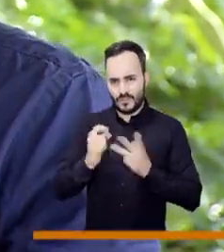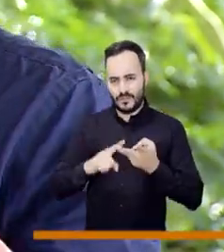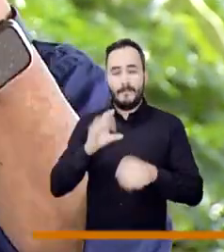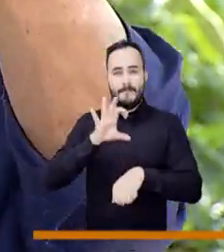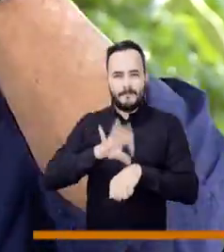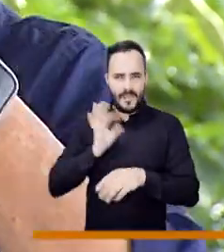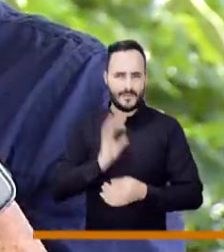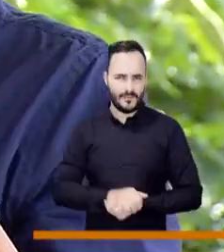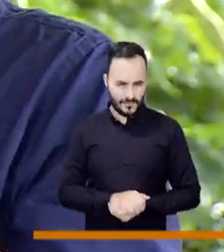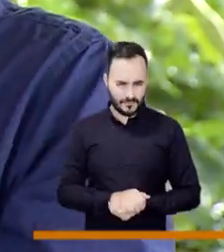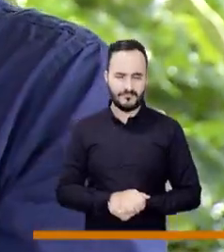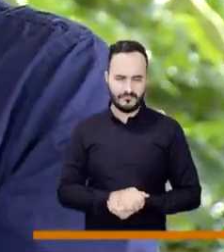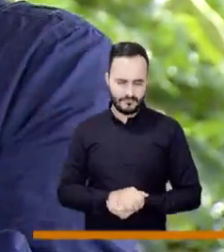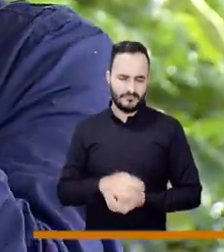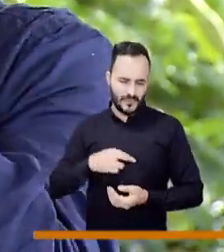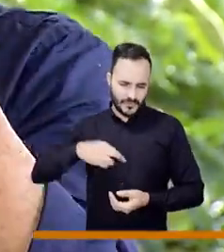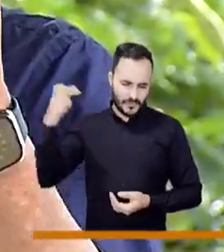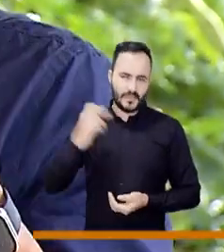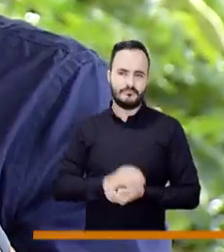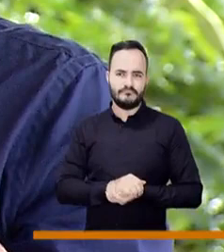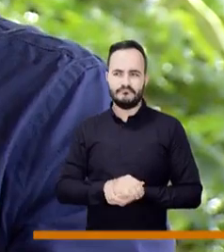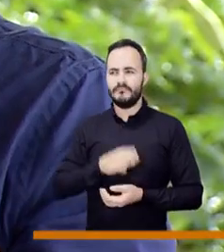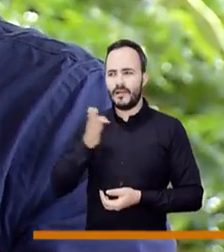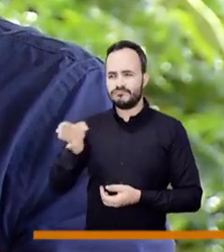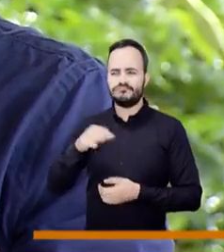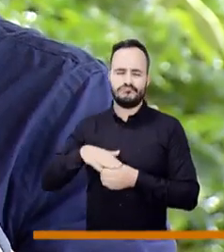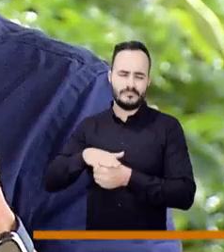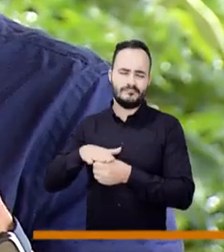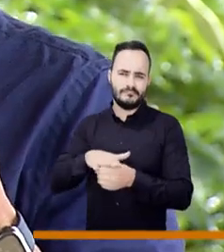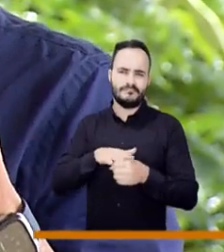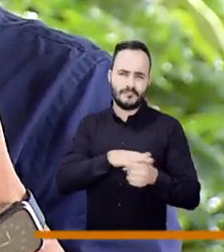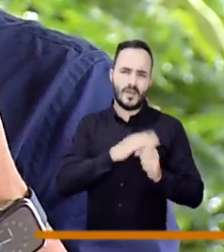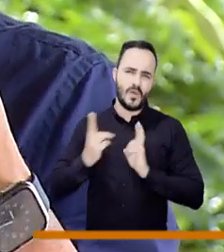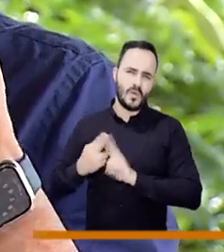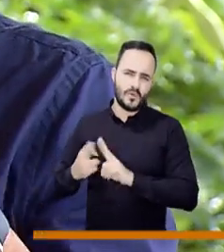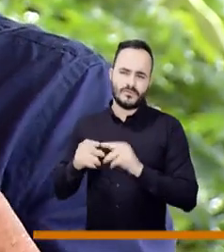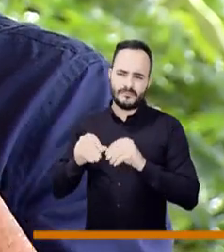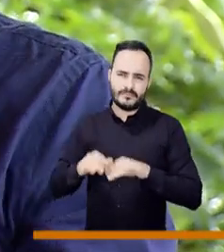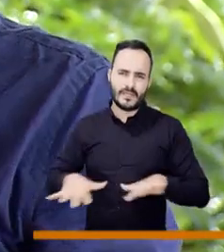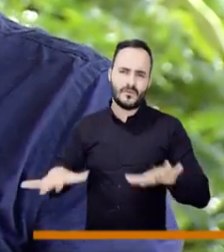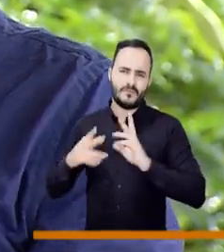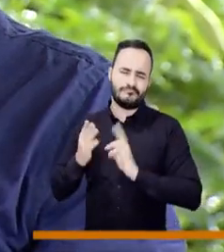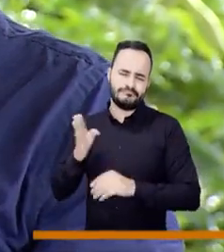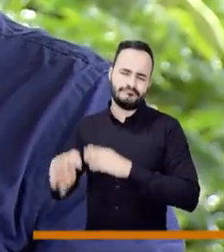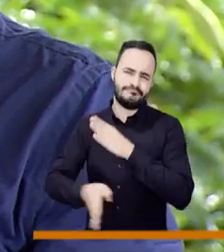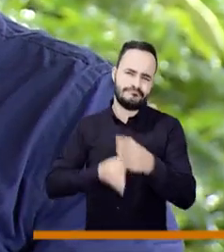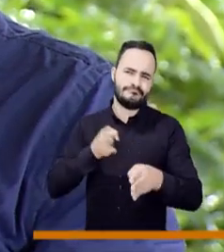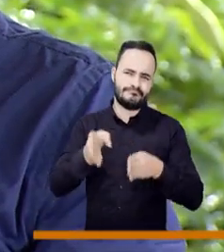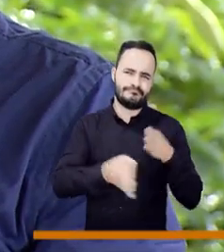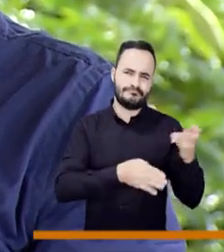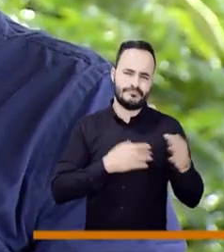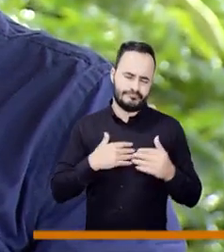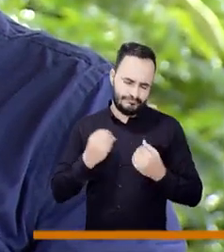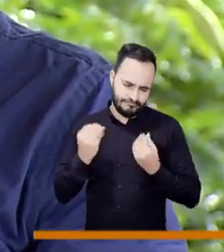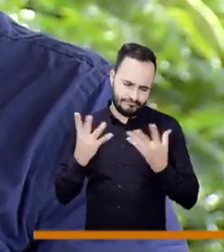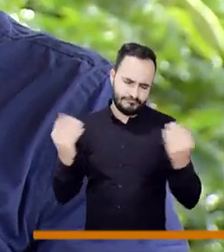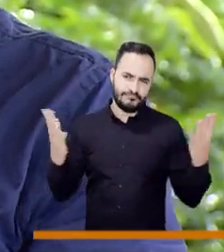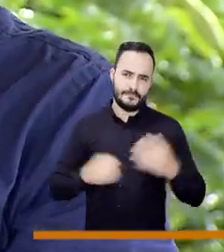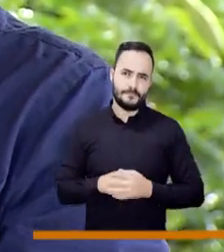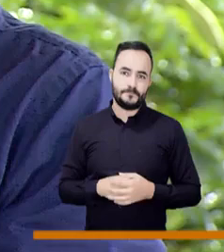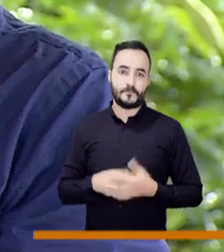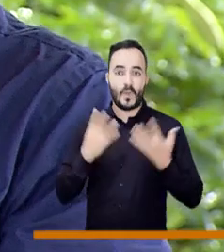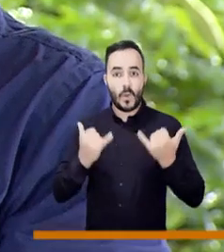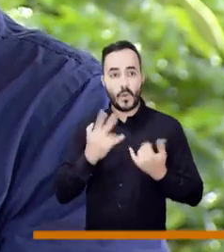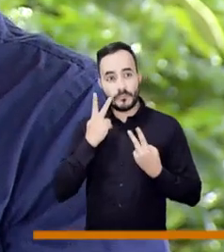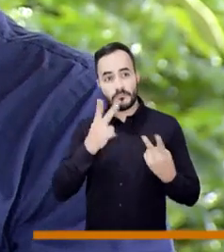médico social, trabajé mucho tiempo en territorios. Y yo lo que leo hoy y el programa de gobierno de nosotros